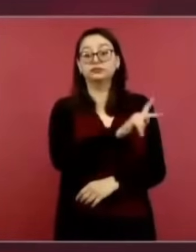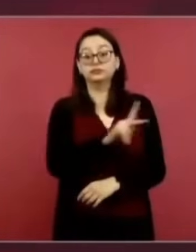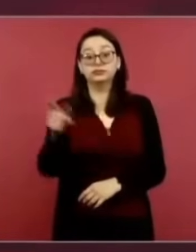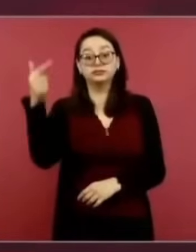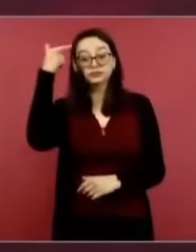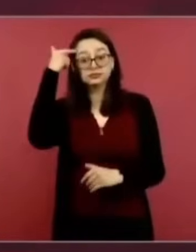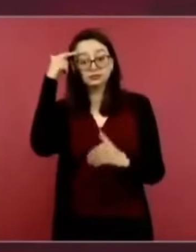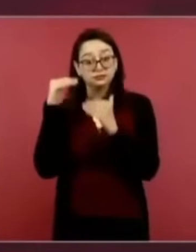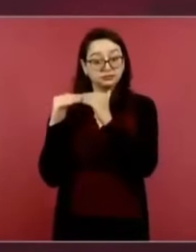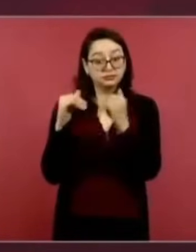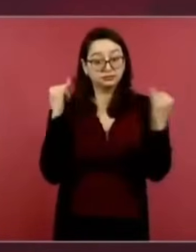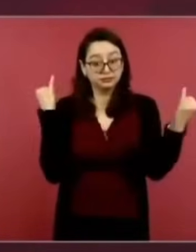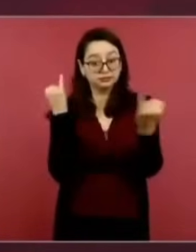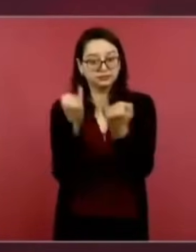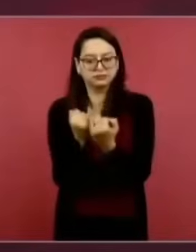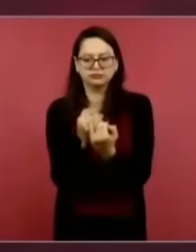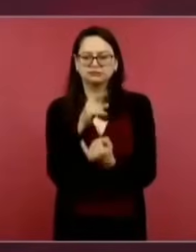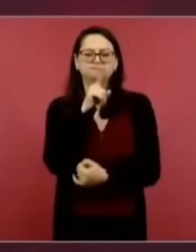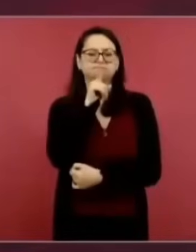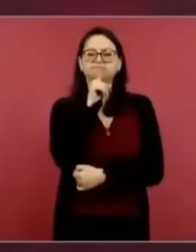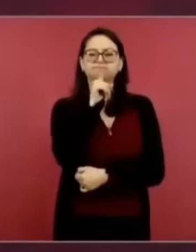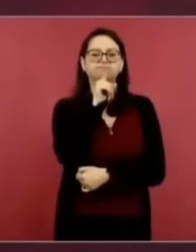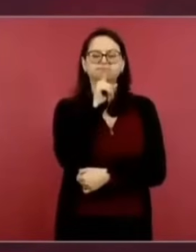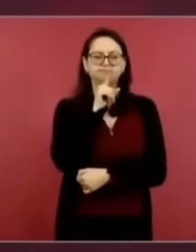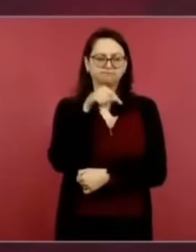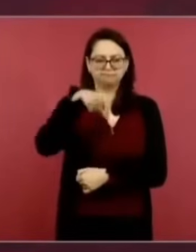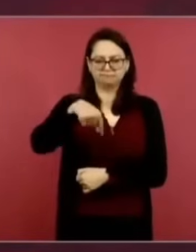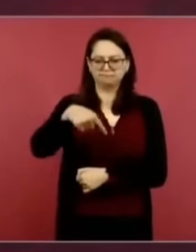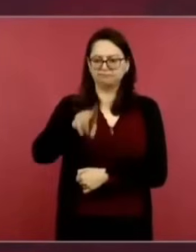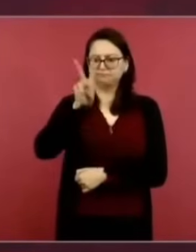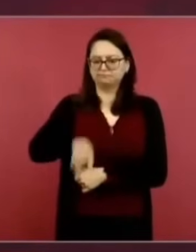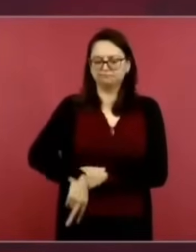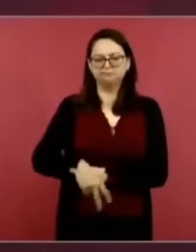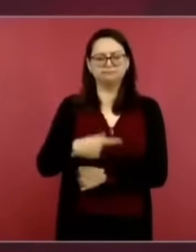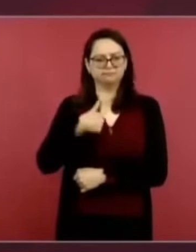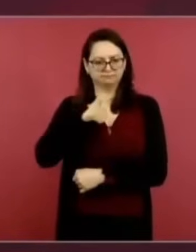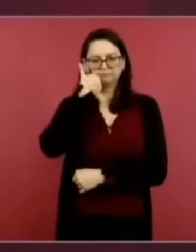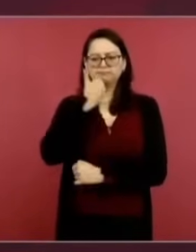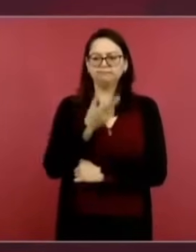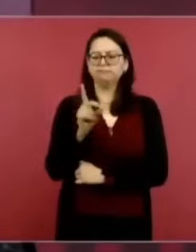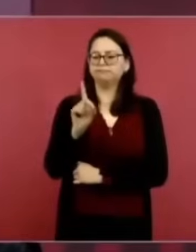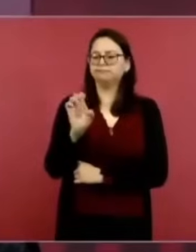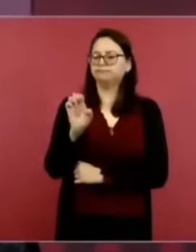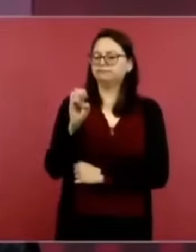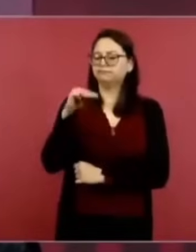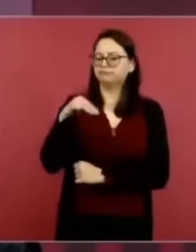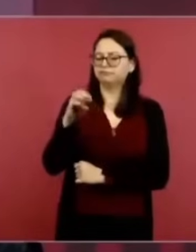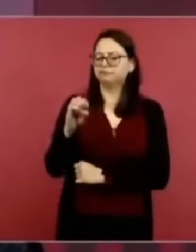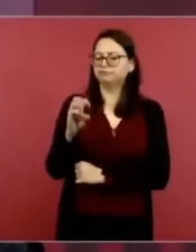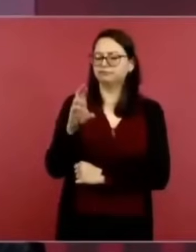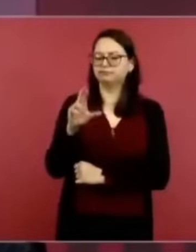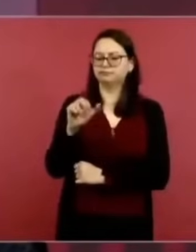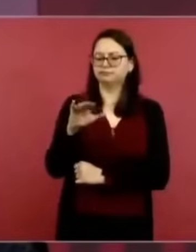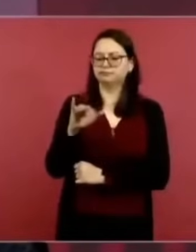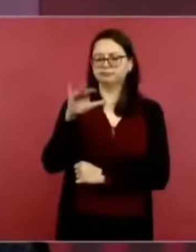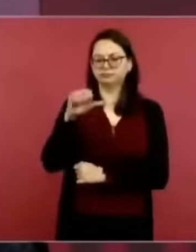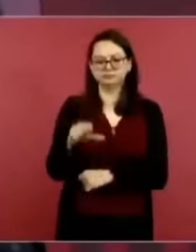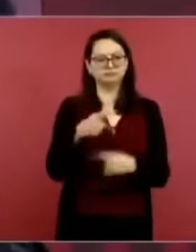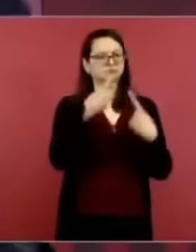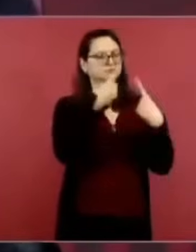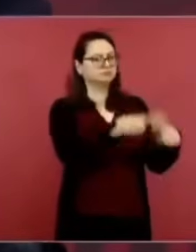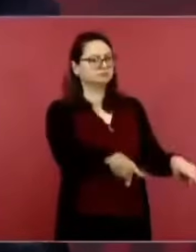Aspiramos a que haya una auténtica democracia, no una dictadura. Y queremos que